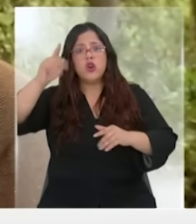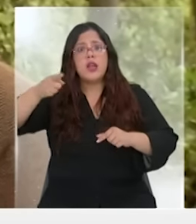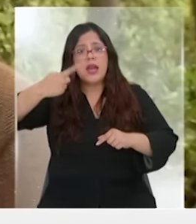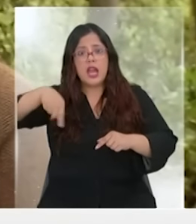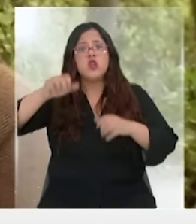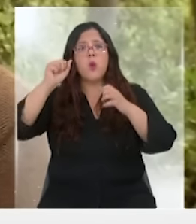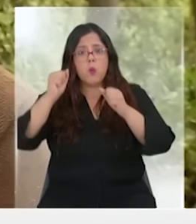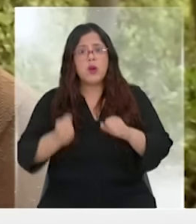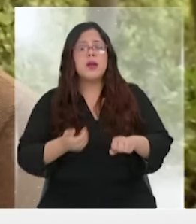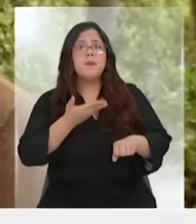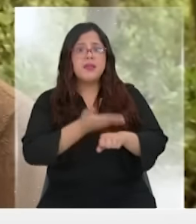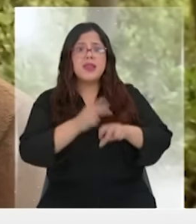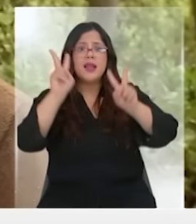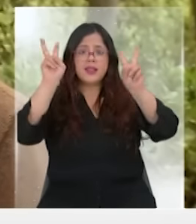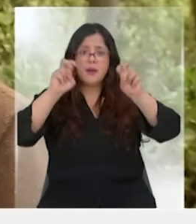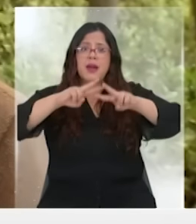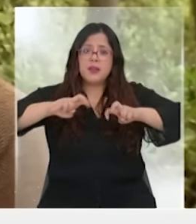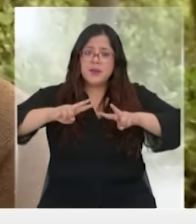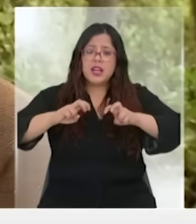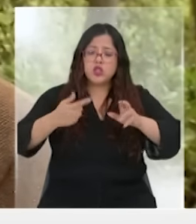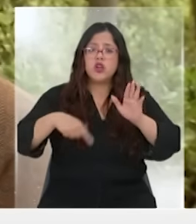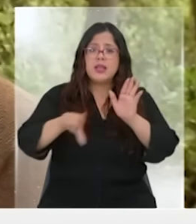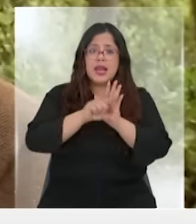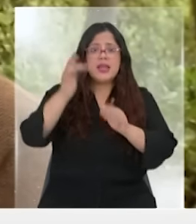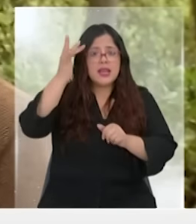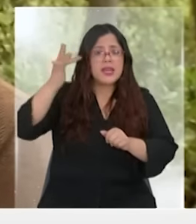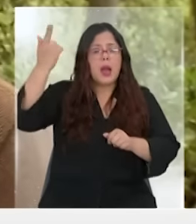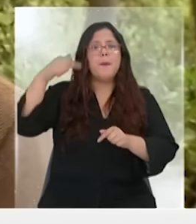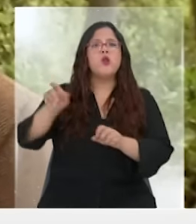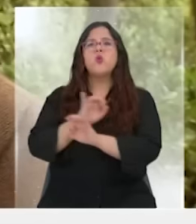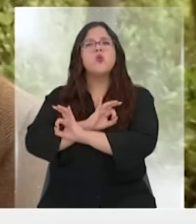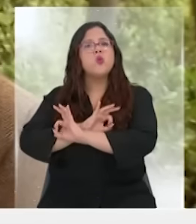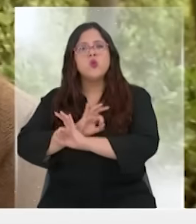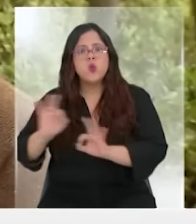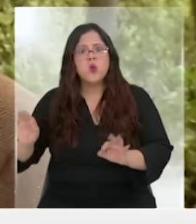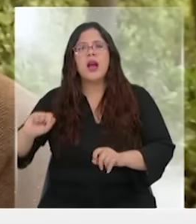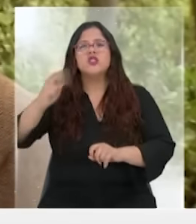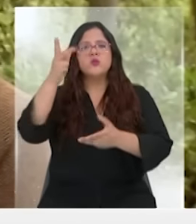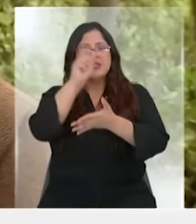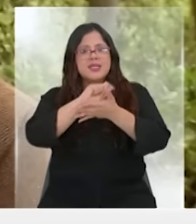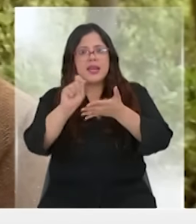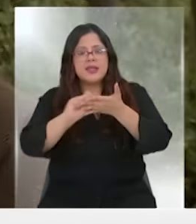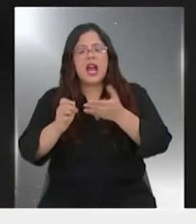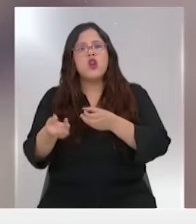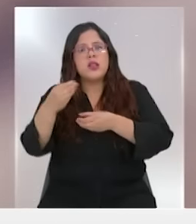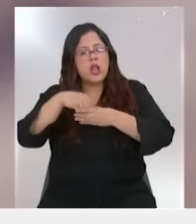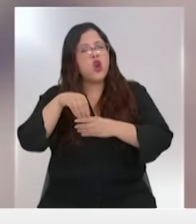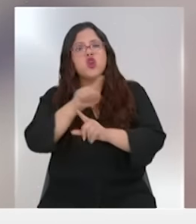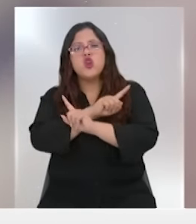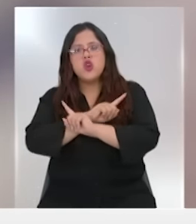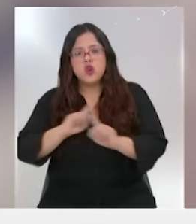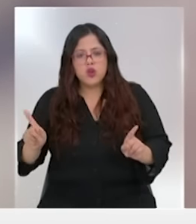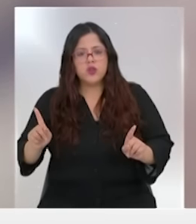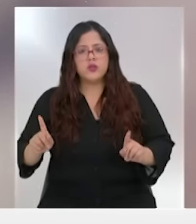pueden ocupar los métodos de investigación de la ley de inteligencia, pero nunca el subsecretario de Interior.